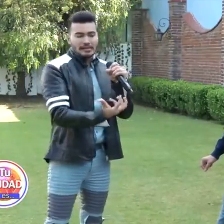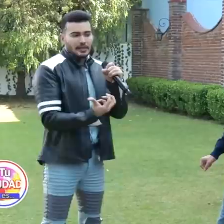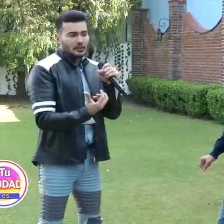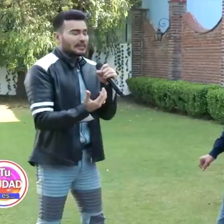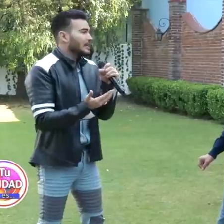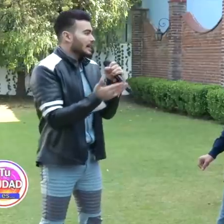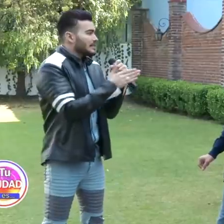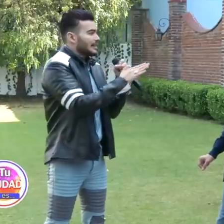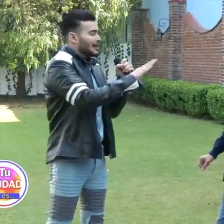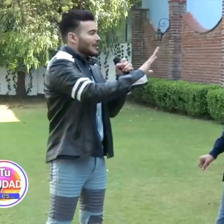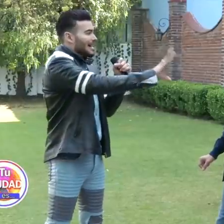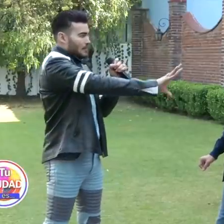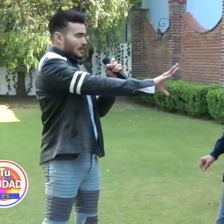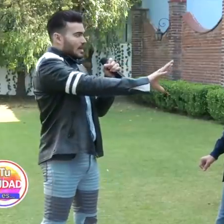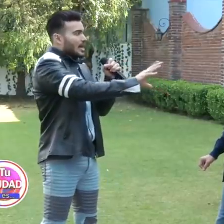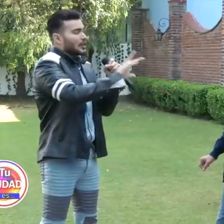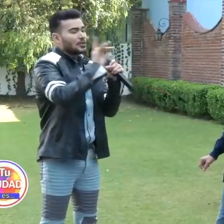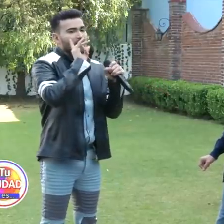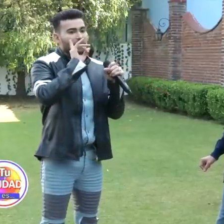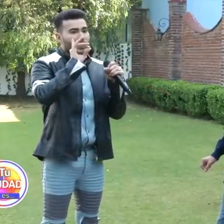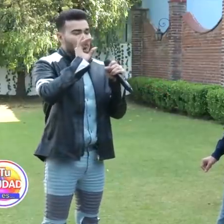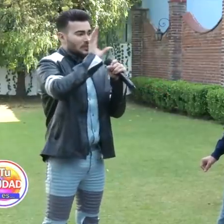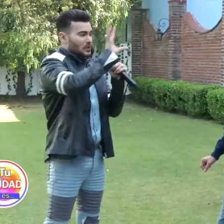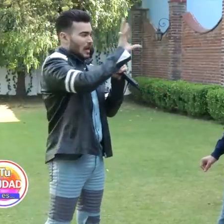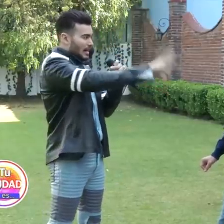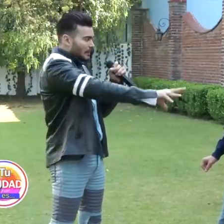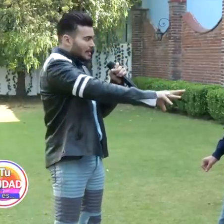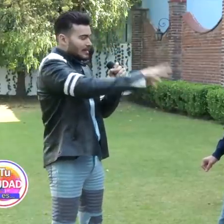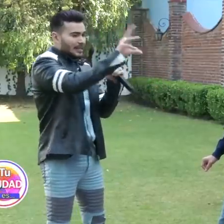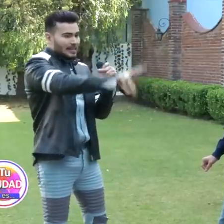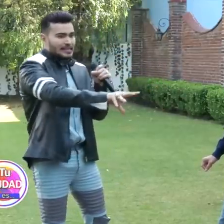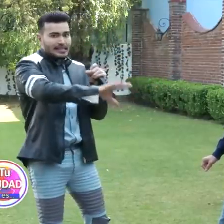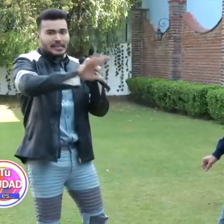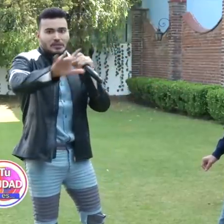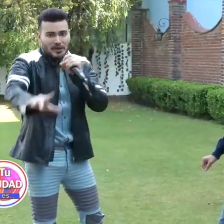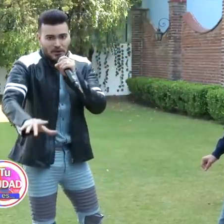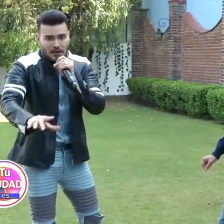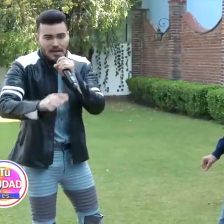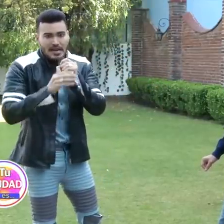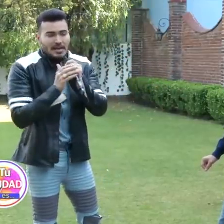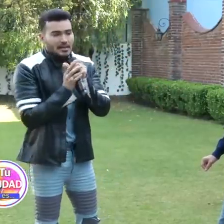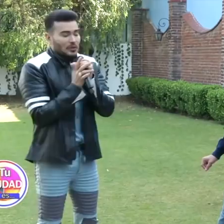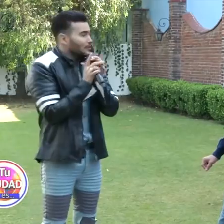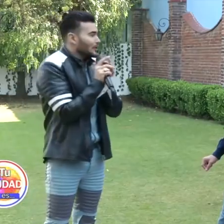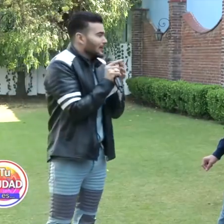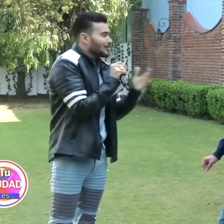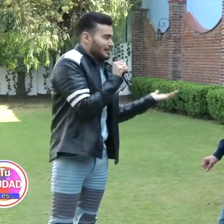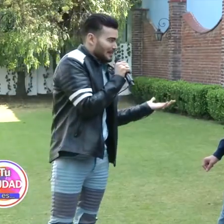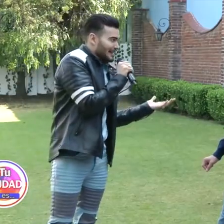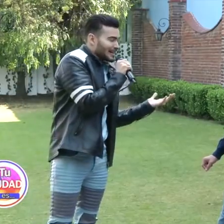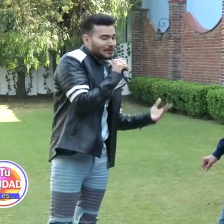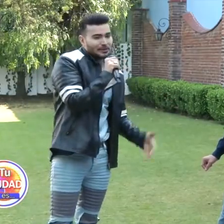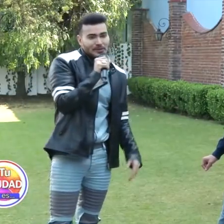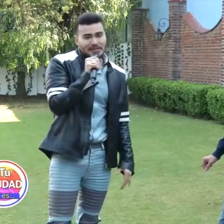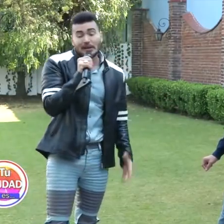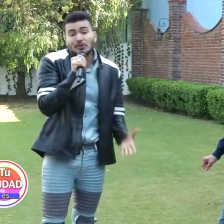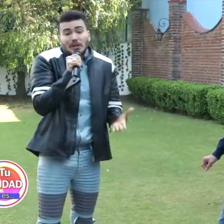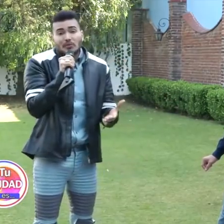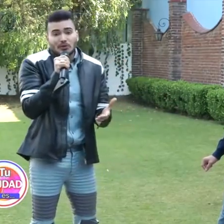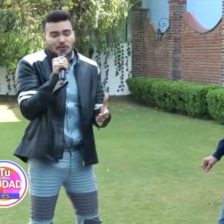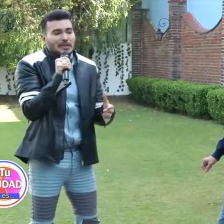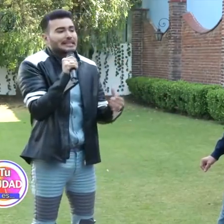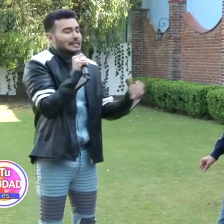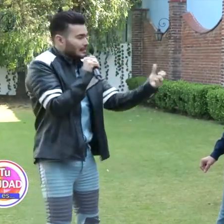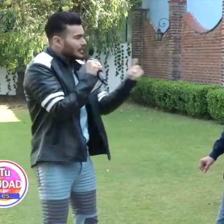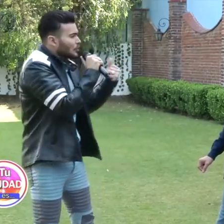y fuimos haciendo y tenía que hacer algo en árabe. Entonces si ves, comienzo árabe, inglés, español y una historia totalmente árabe. Entonces ha